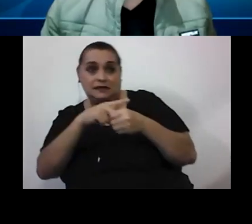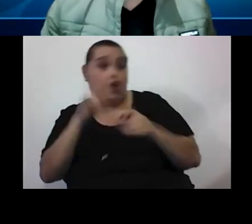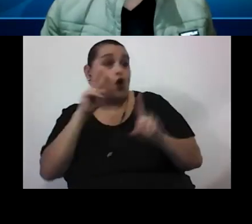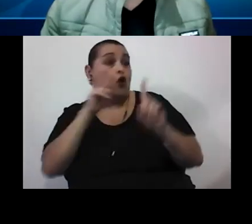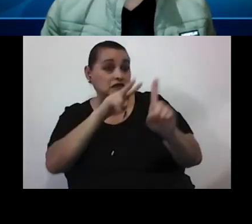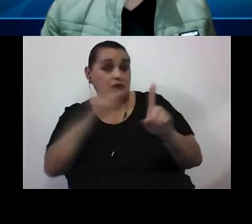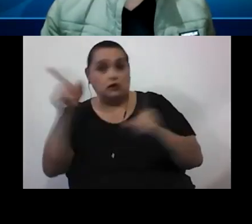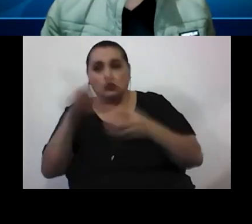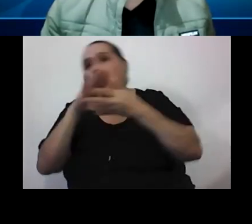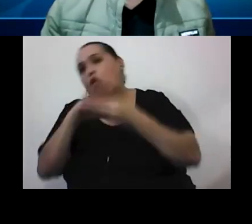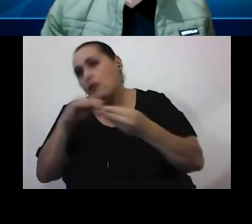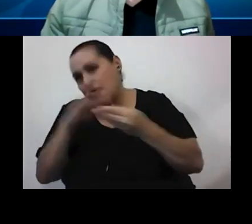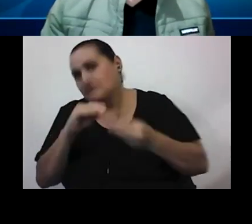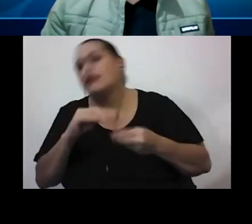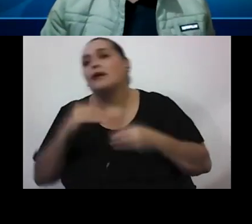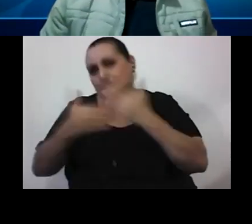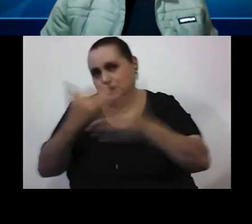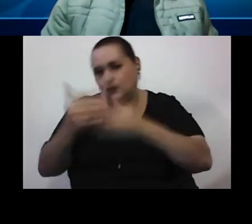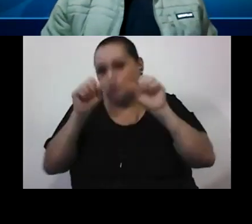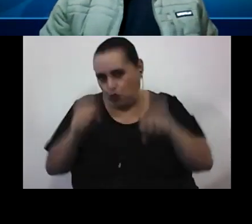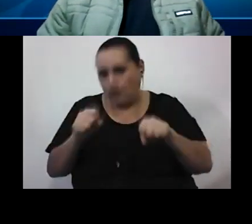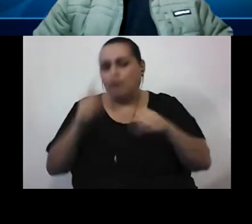es una forma de participar.